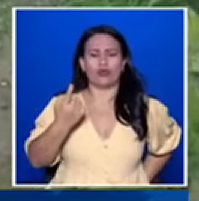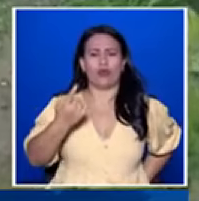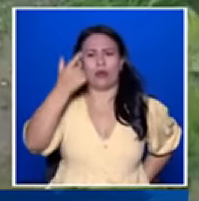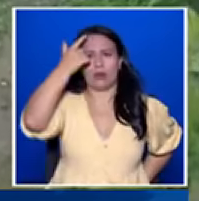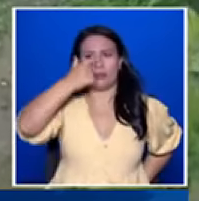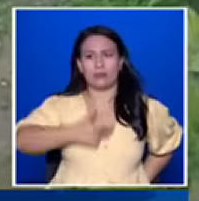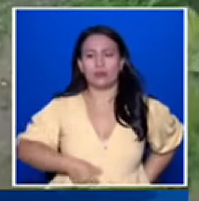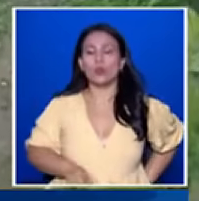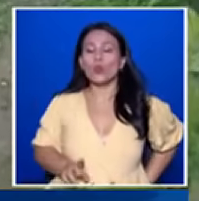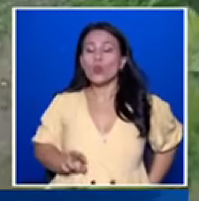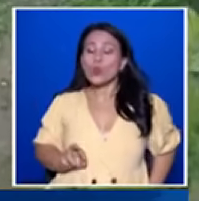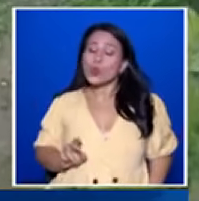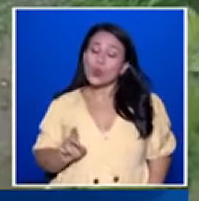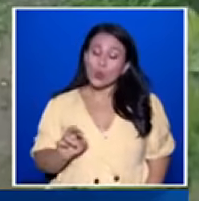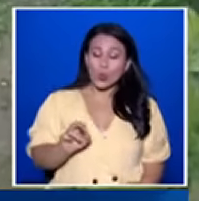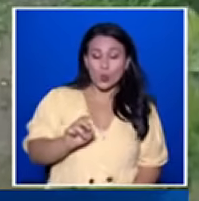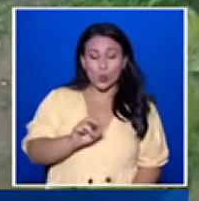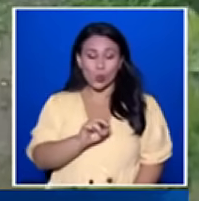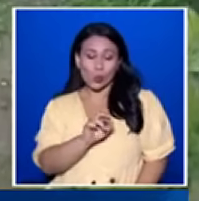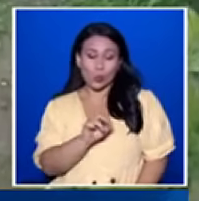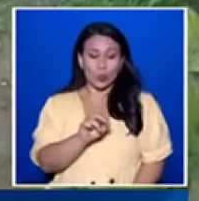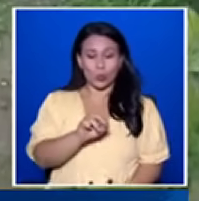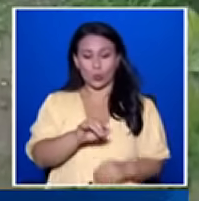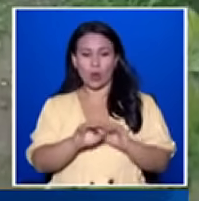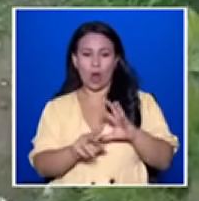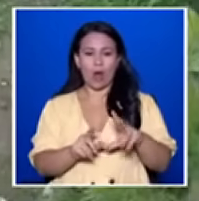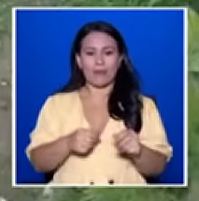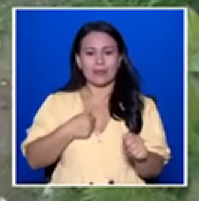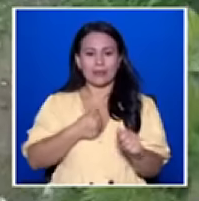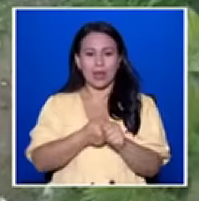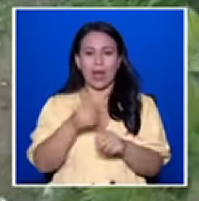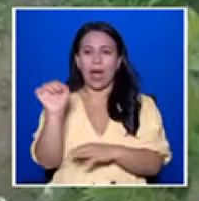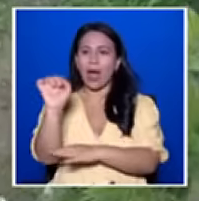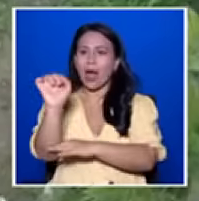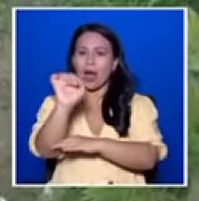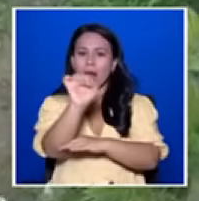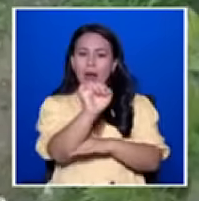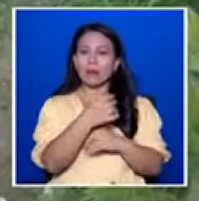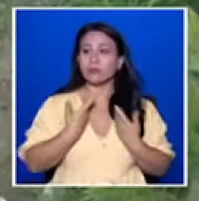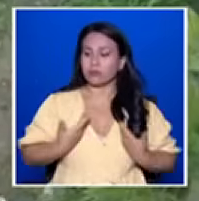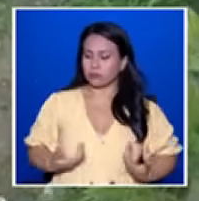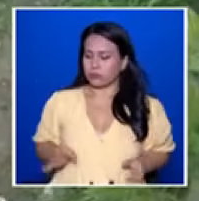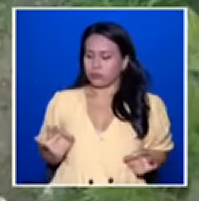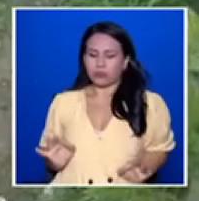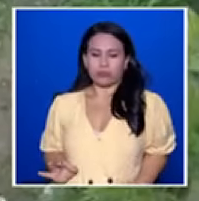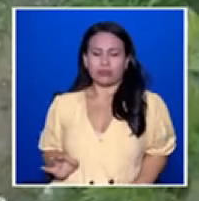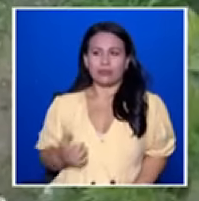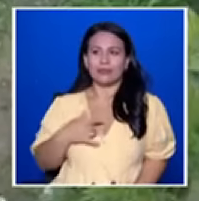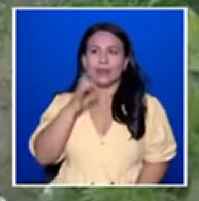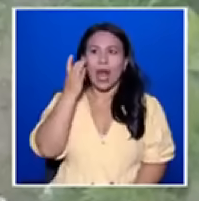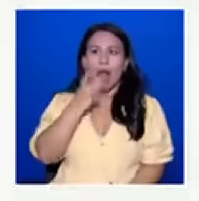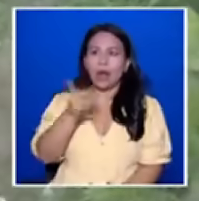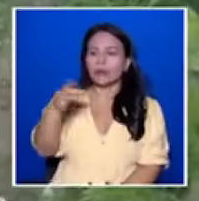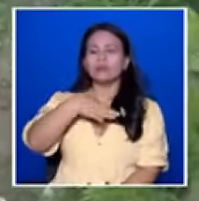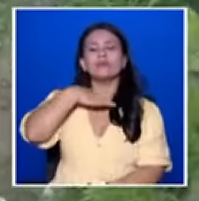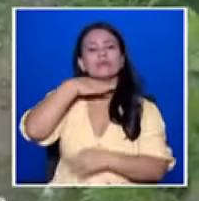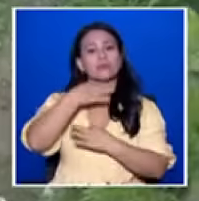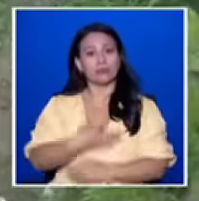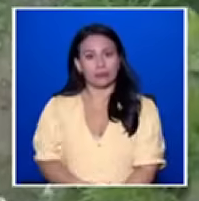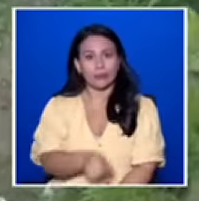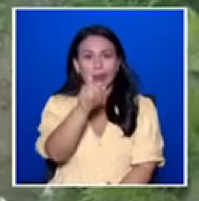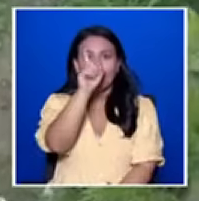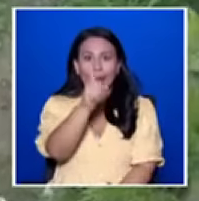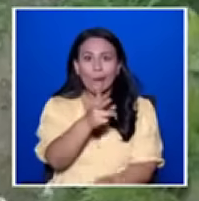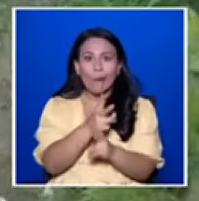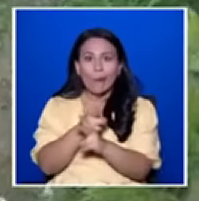lo sigiloso que va de forma pues acercándose a los vehículos y lo bien vestido que está, que ni siquiera pues llama la atención eso para las personas que